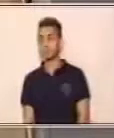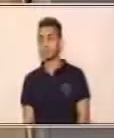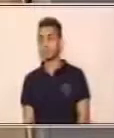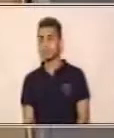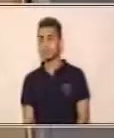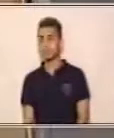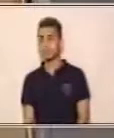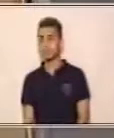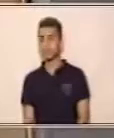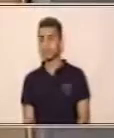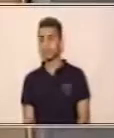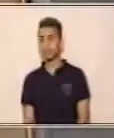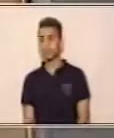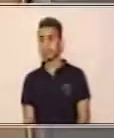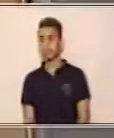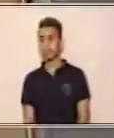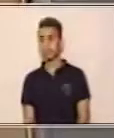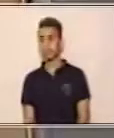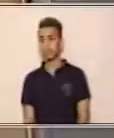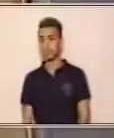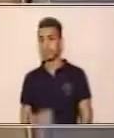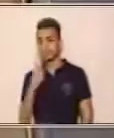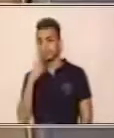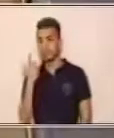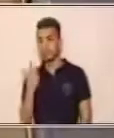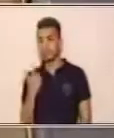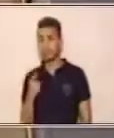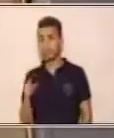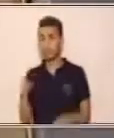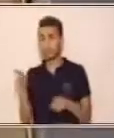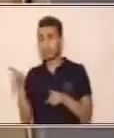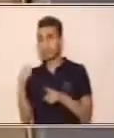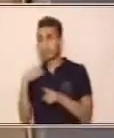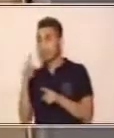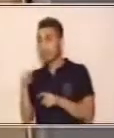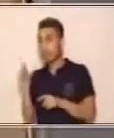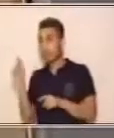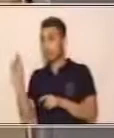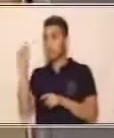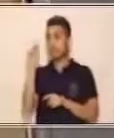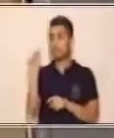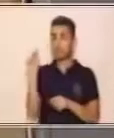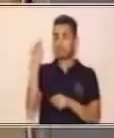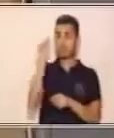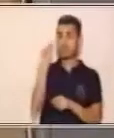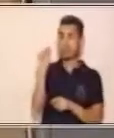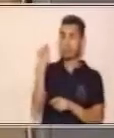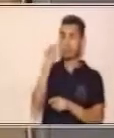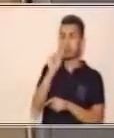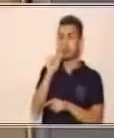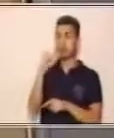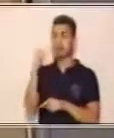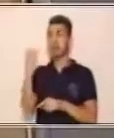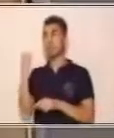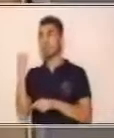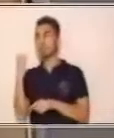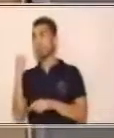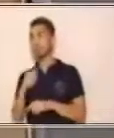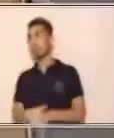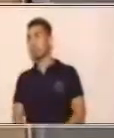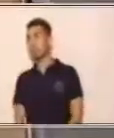es donde nosotros tenemos que hacer algunos préstamos, ¿sí? Algunos préstamos, y esta parte es bien